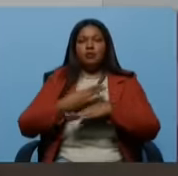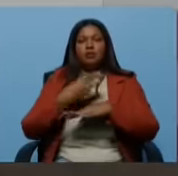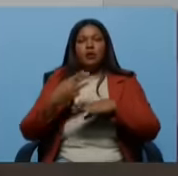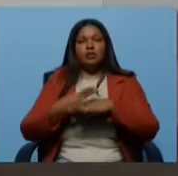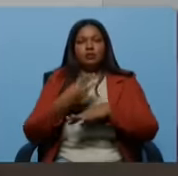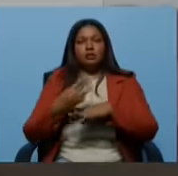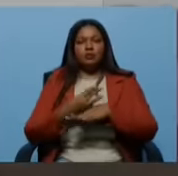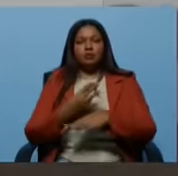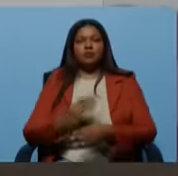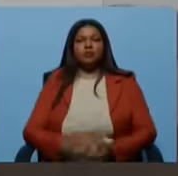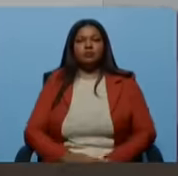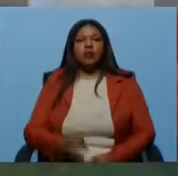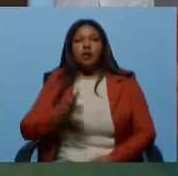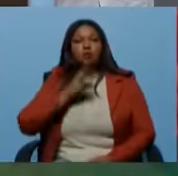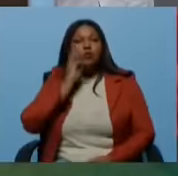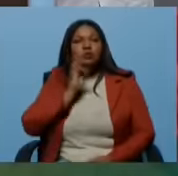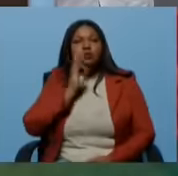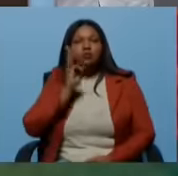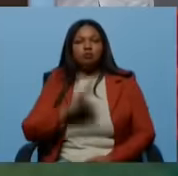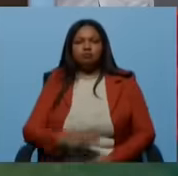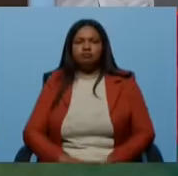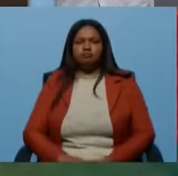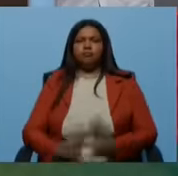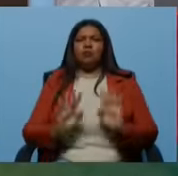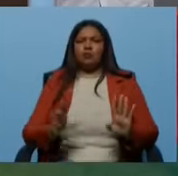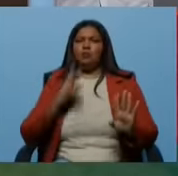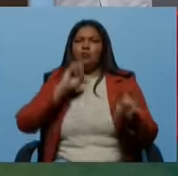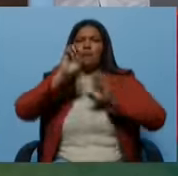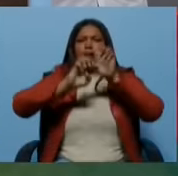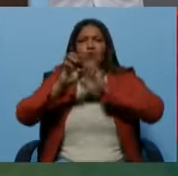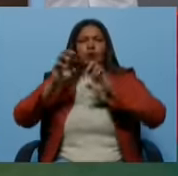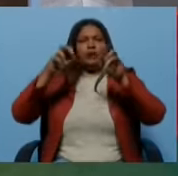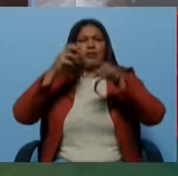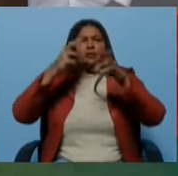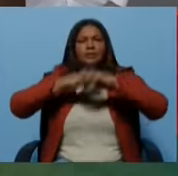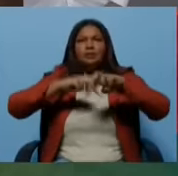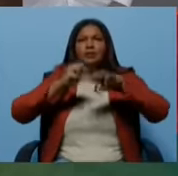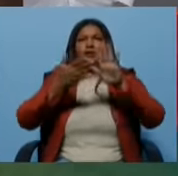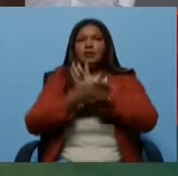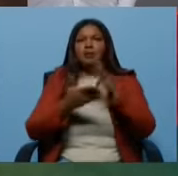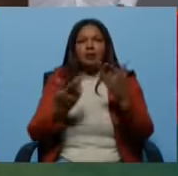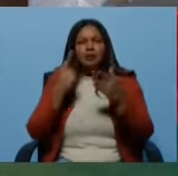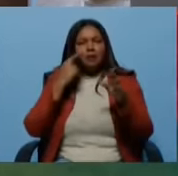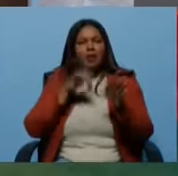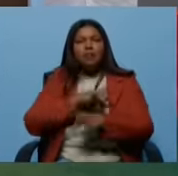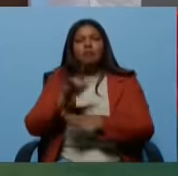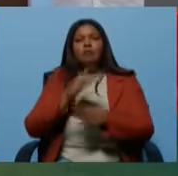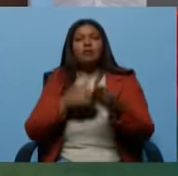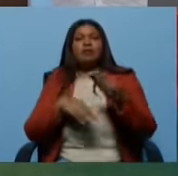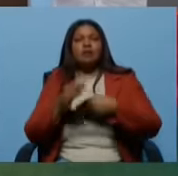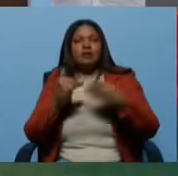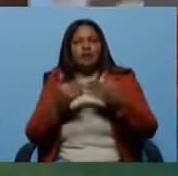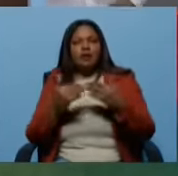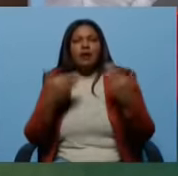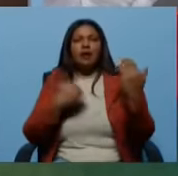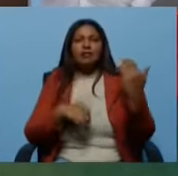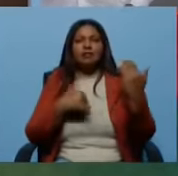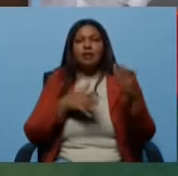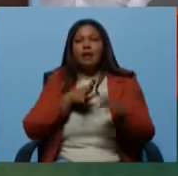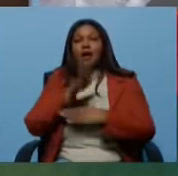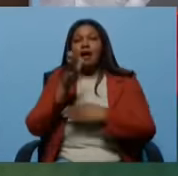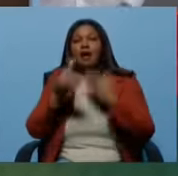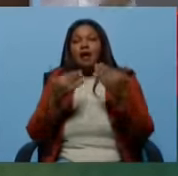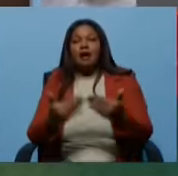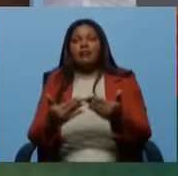cumbre de esto, señor Caballero, es que cuando uno se pone a evaluar y a revisar, incluso para que este avión saliera de Argentina rumbo a Estados